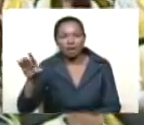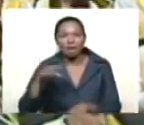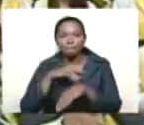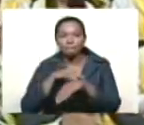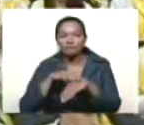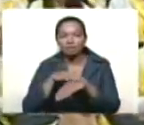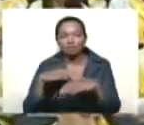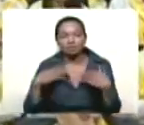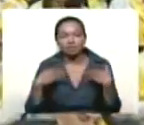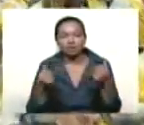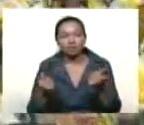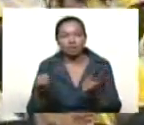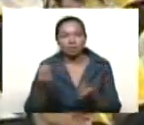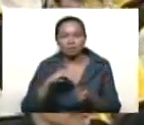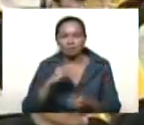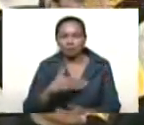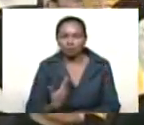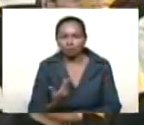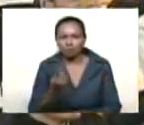Salud. ¿Qué más quiere, pues?